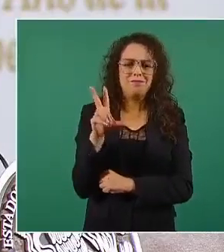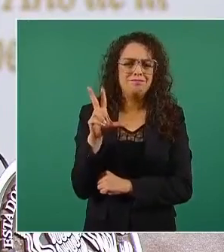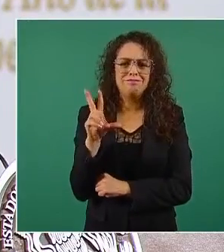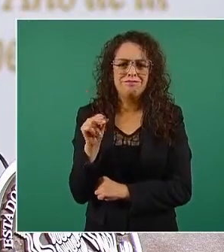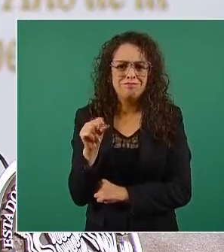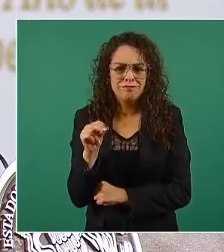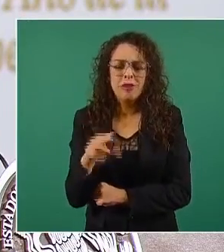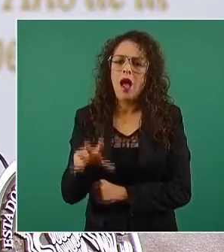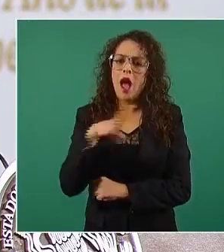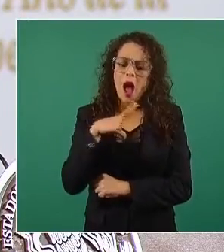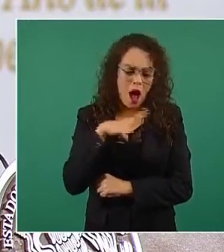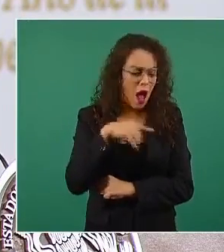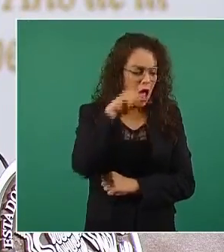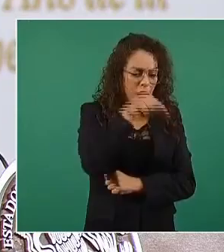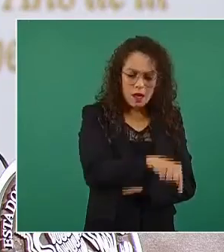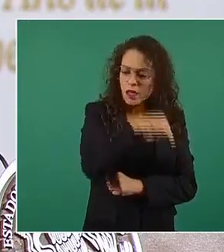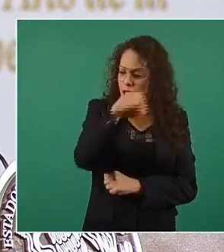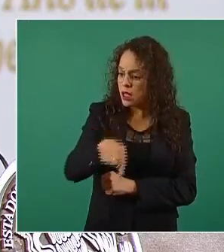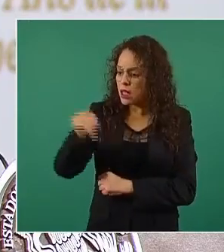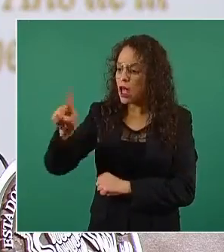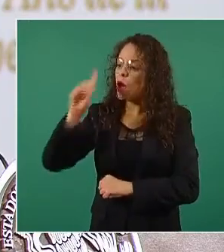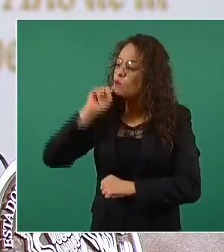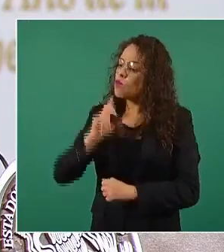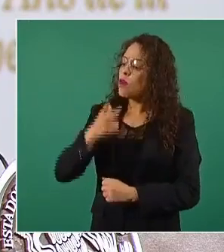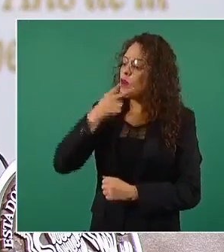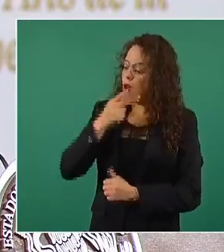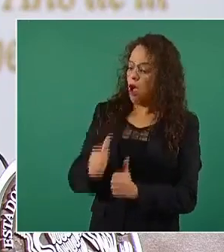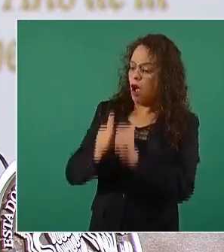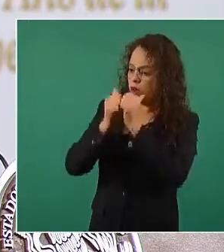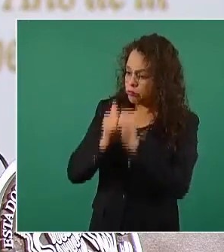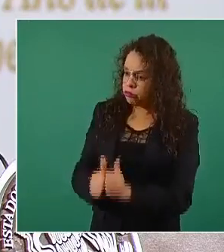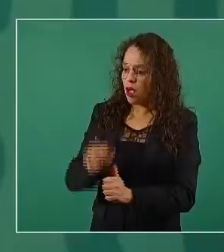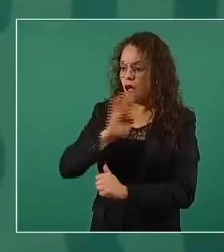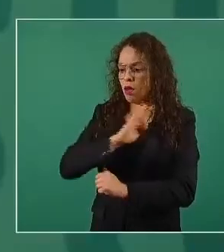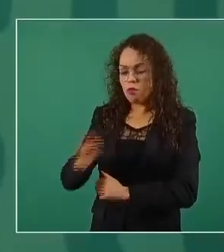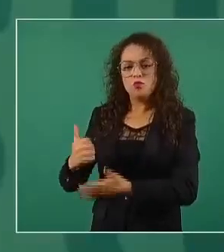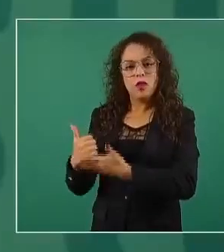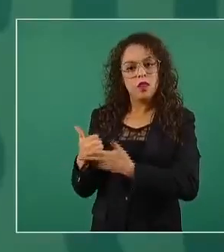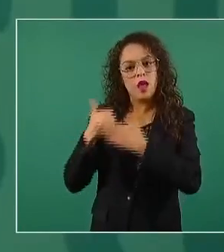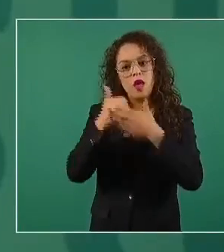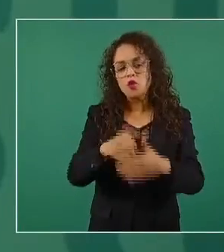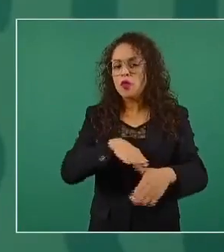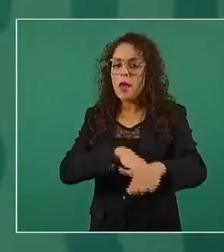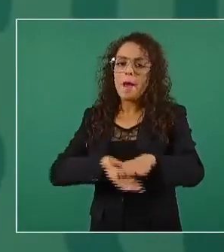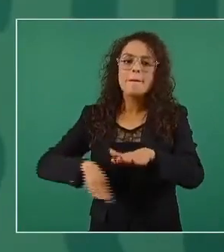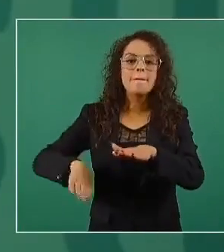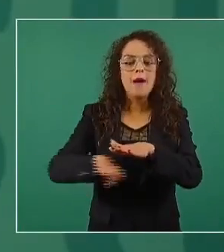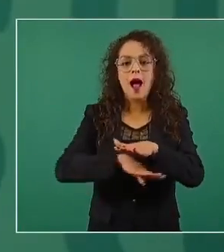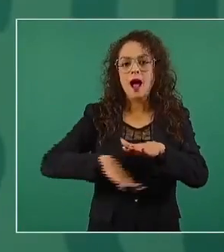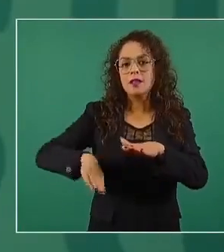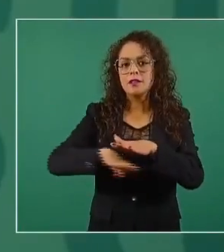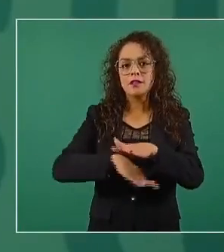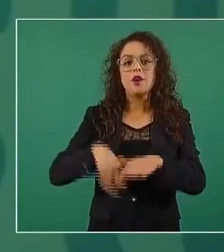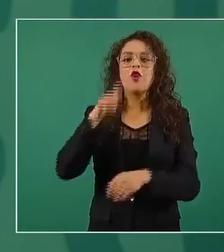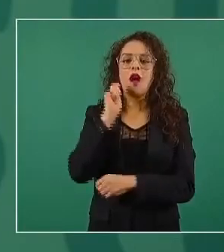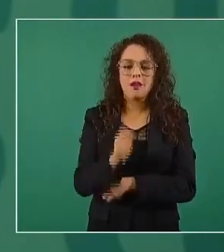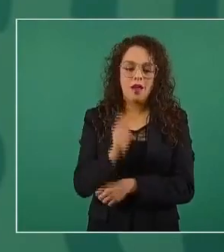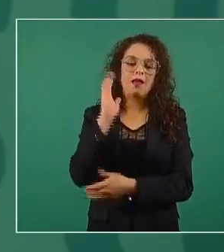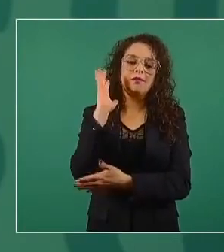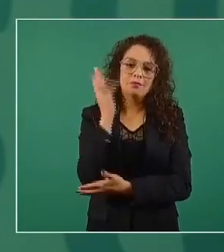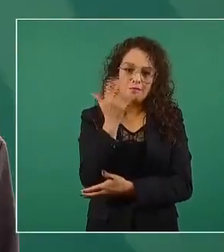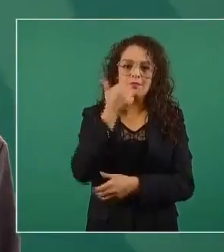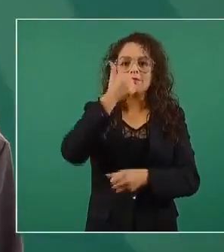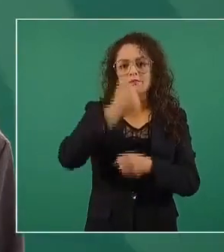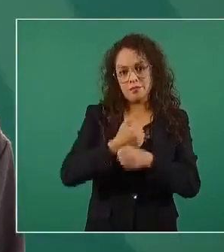ahí que permanecen y que puedan aportar lo elemental de educación básica. Lo podemos hacer porque todos